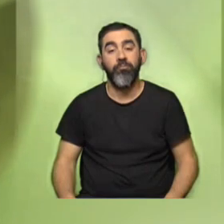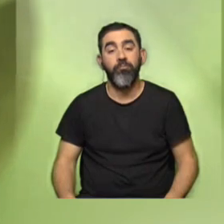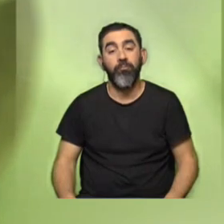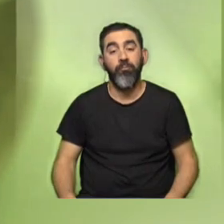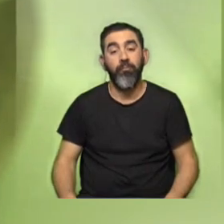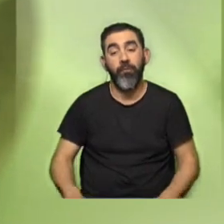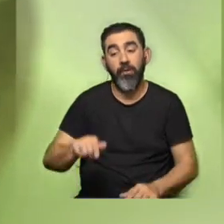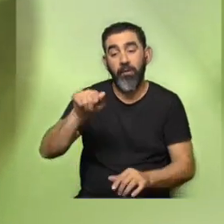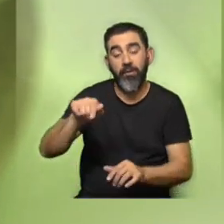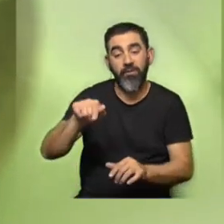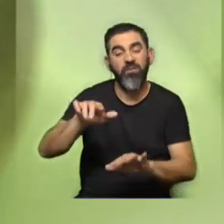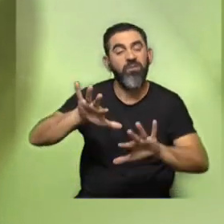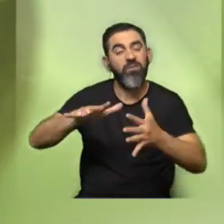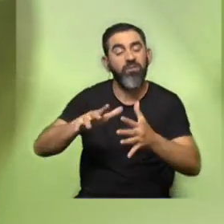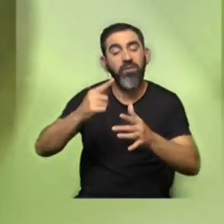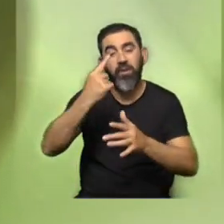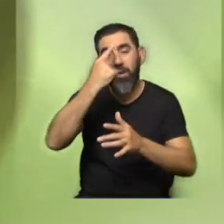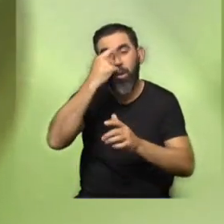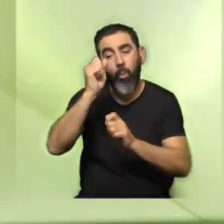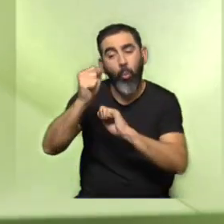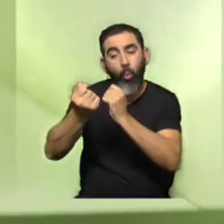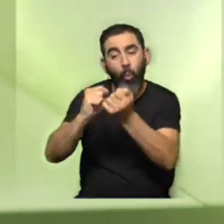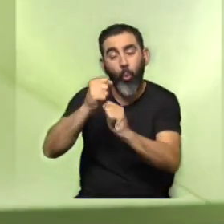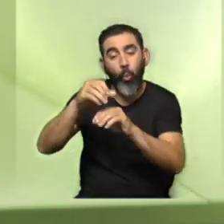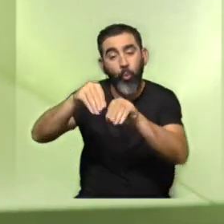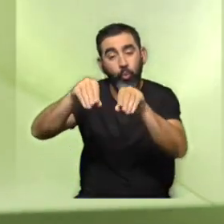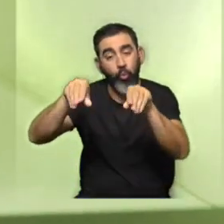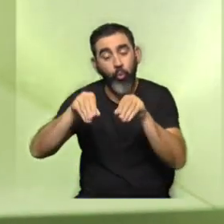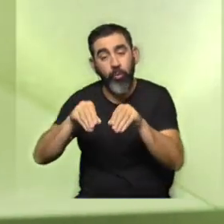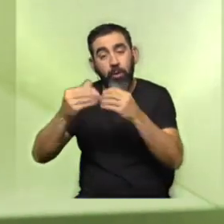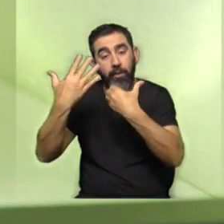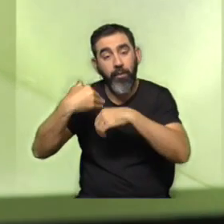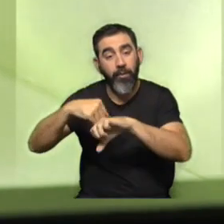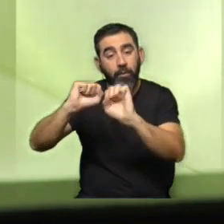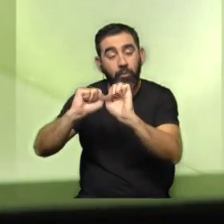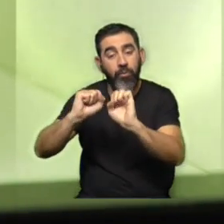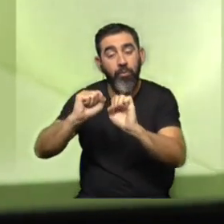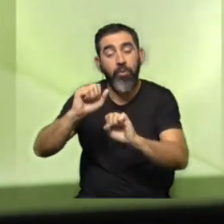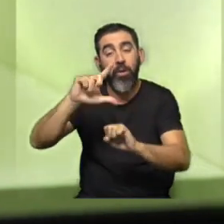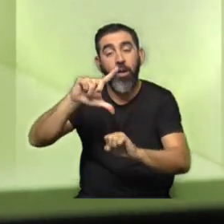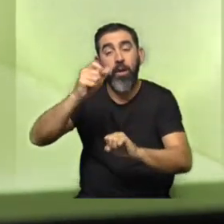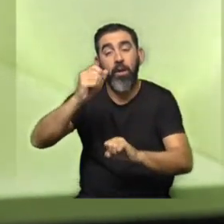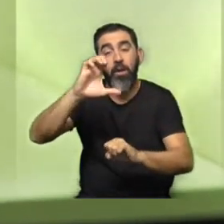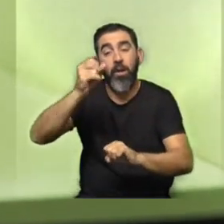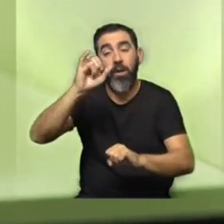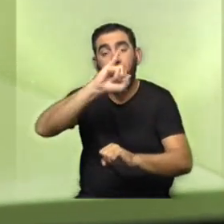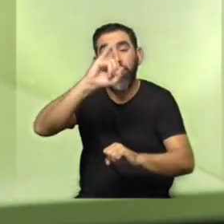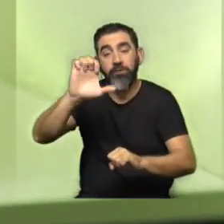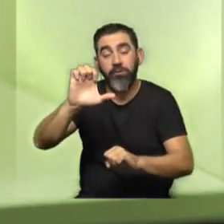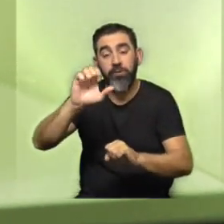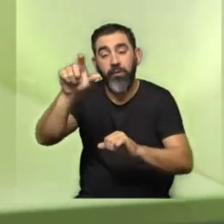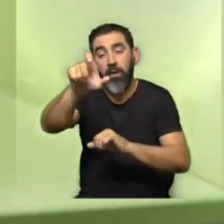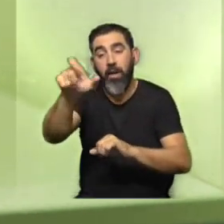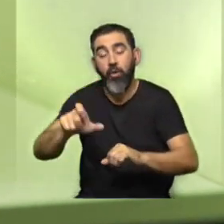El ñacurutú es una escultura hecha en cerámica. Fue encontrada en Juan Lacase, en la desembocadura del